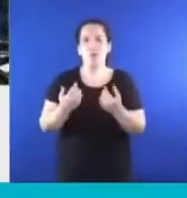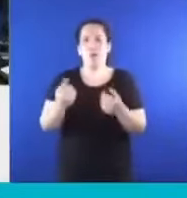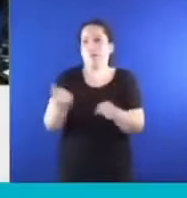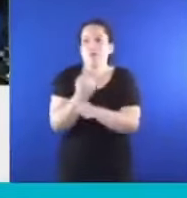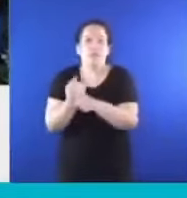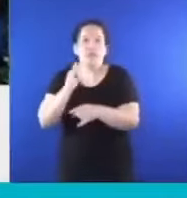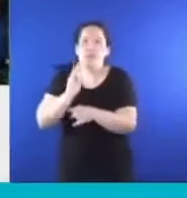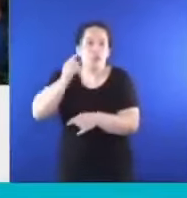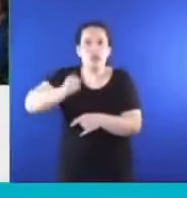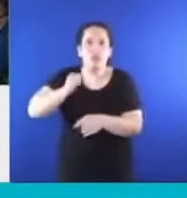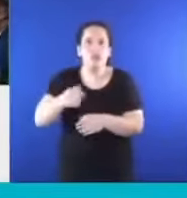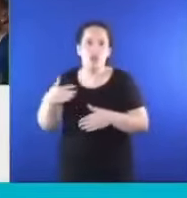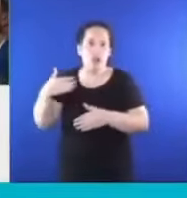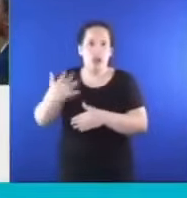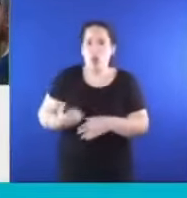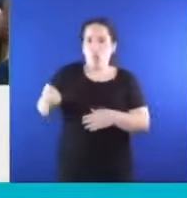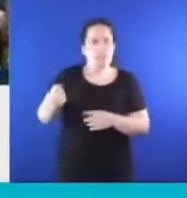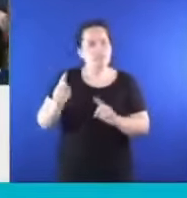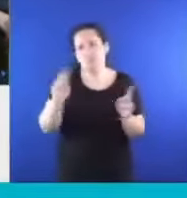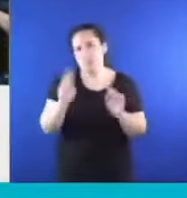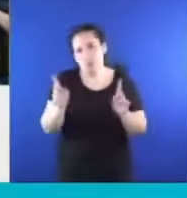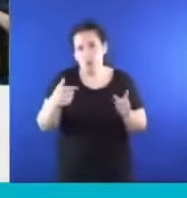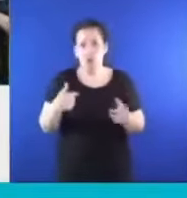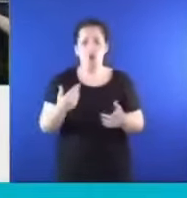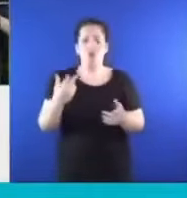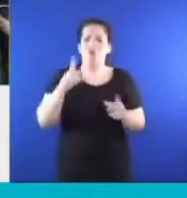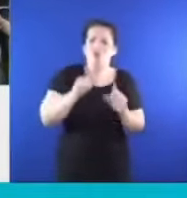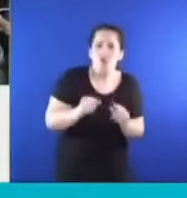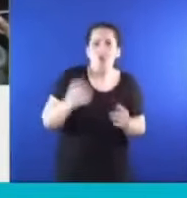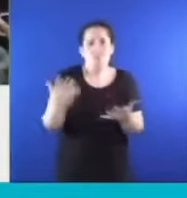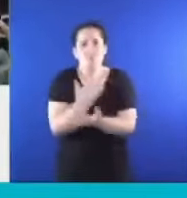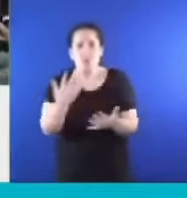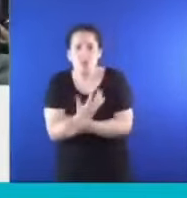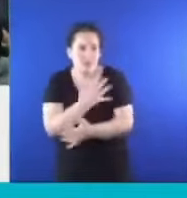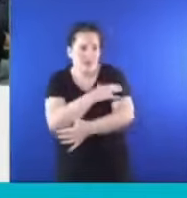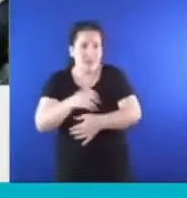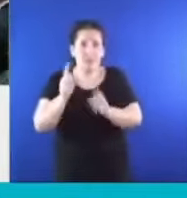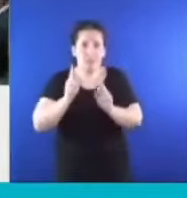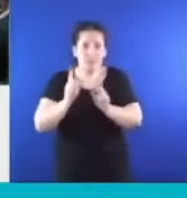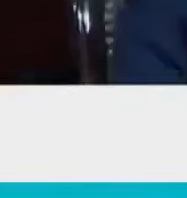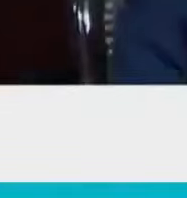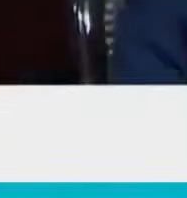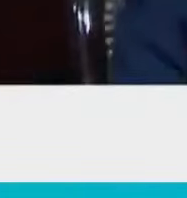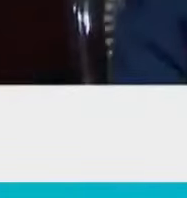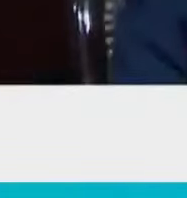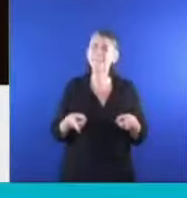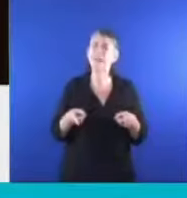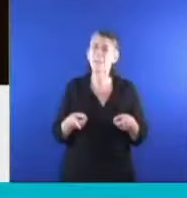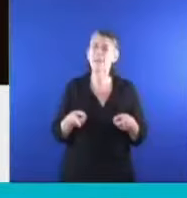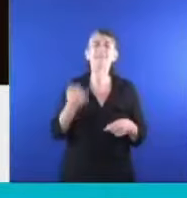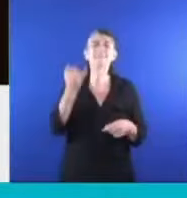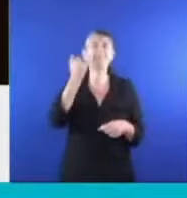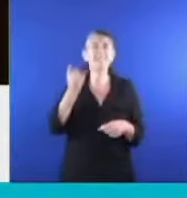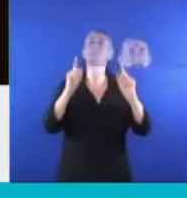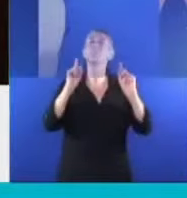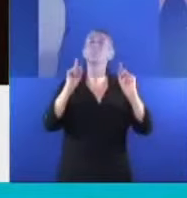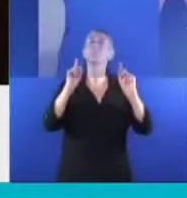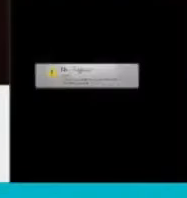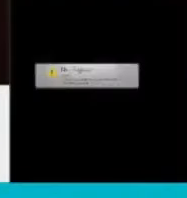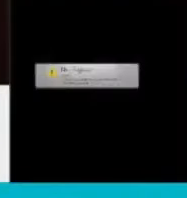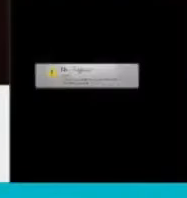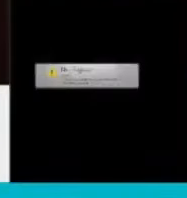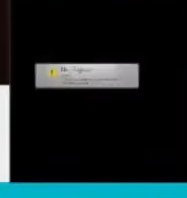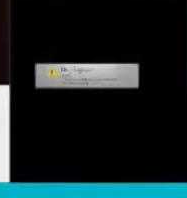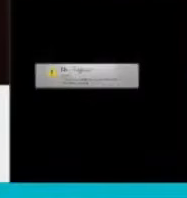Jamás el dolor y el sufrimiento de los que ya sufren es remedio para nuestros problemas. Como bien dijo hace pocos días el